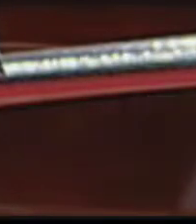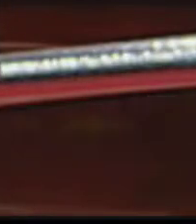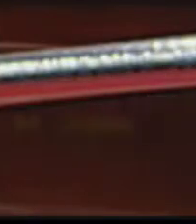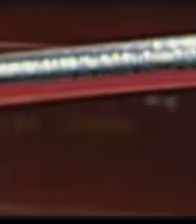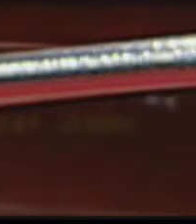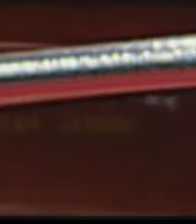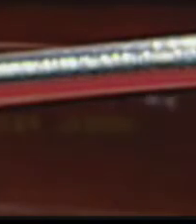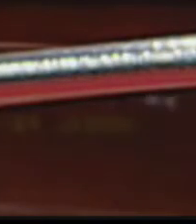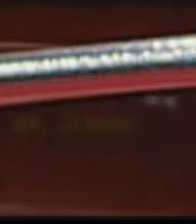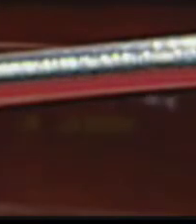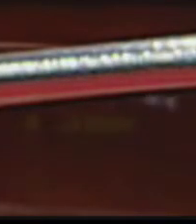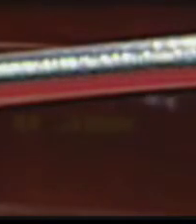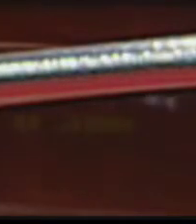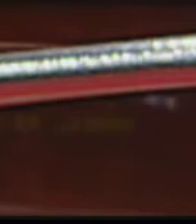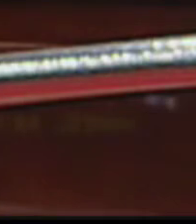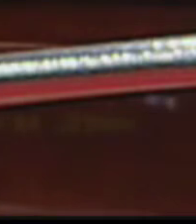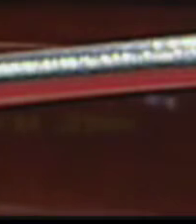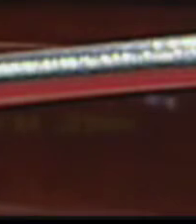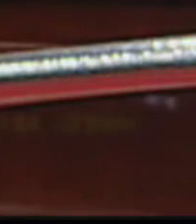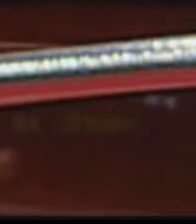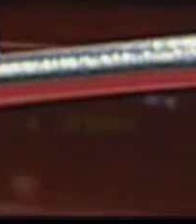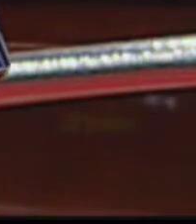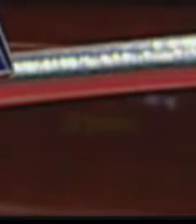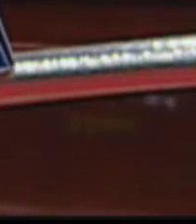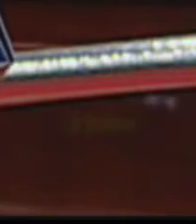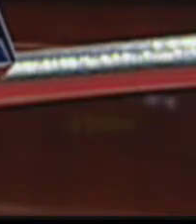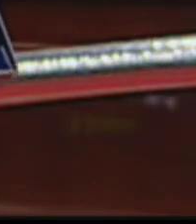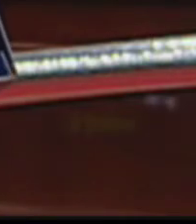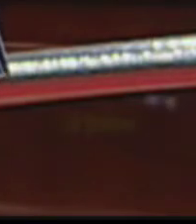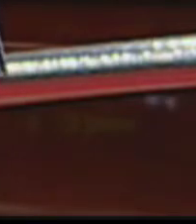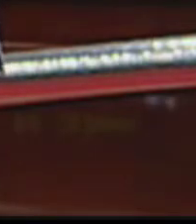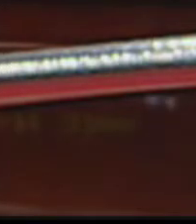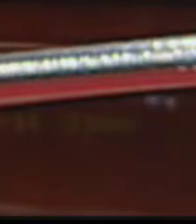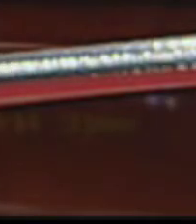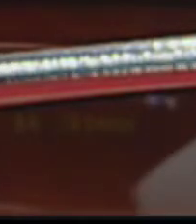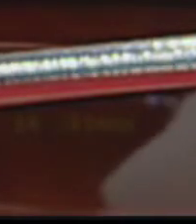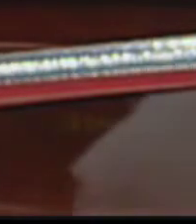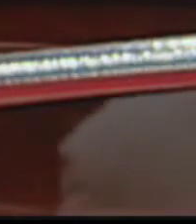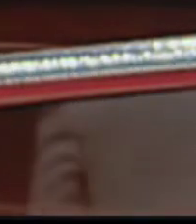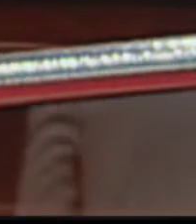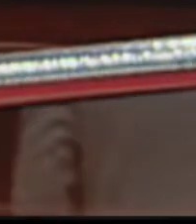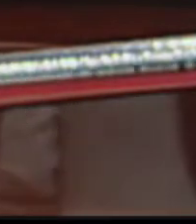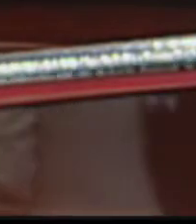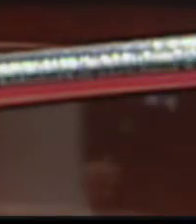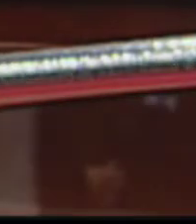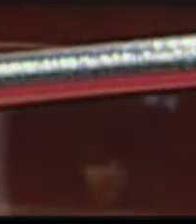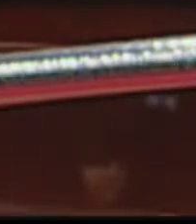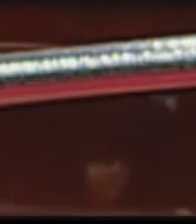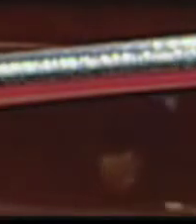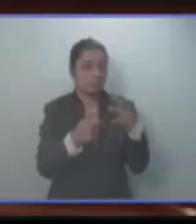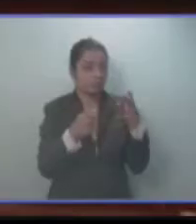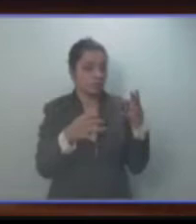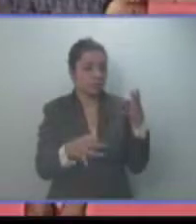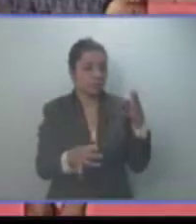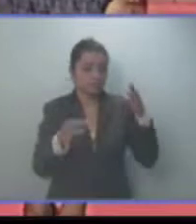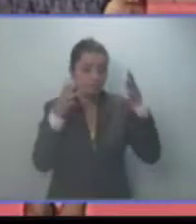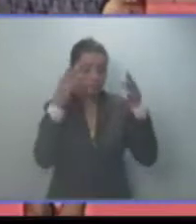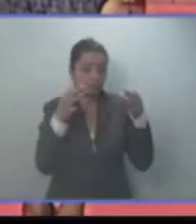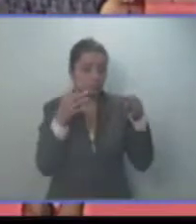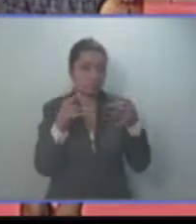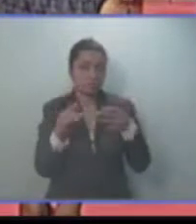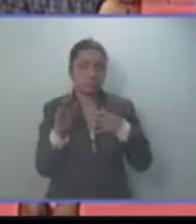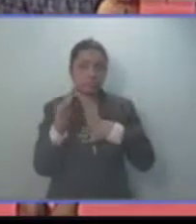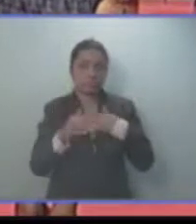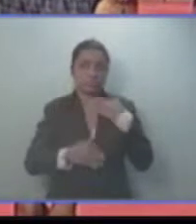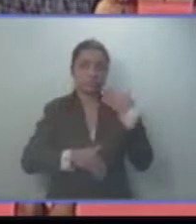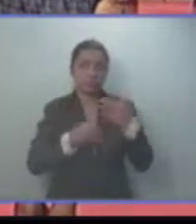la Constitución, ateniéndose a su texto, cualesquiera que fueren las leyes, decretos, órdenes